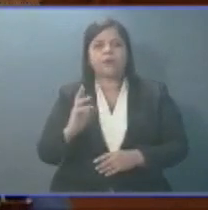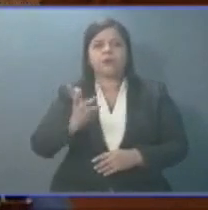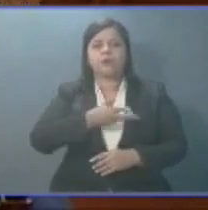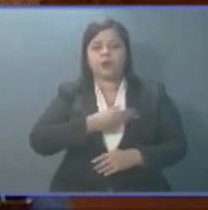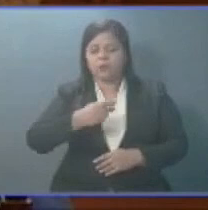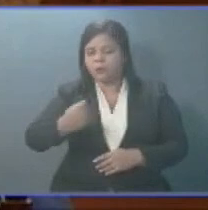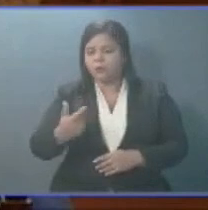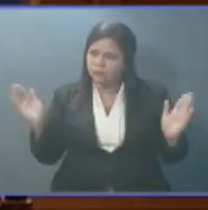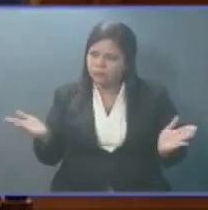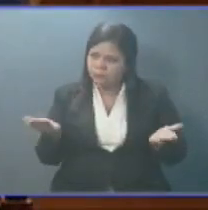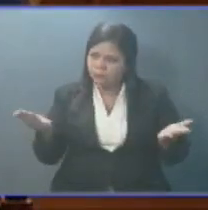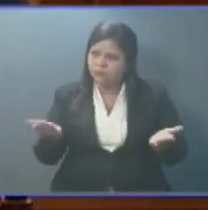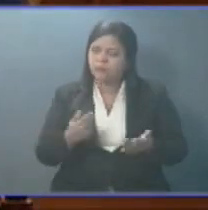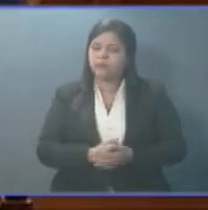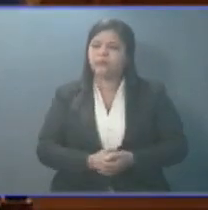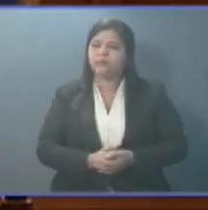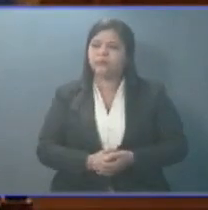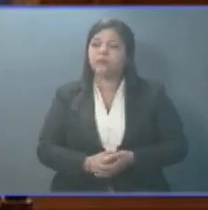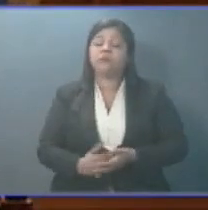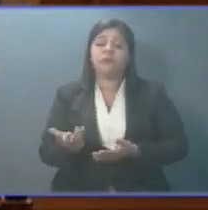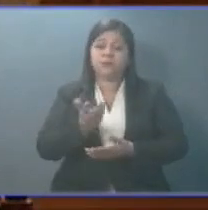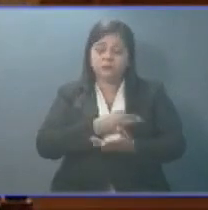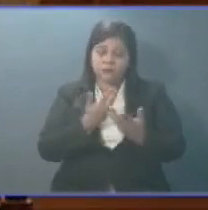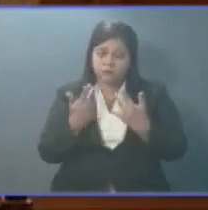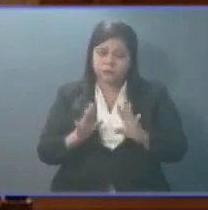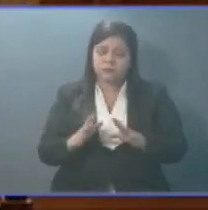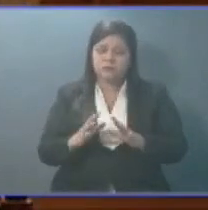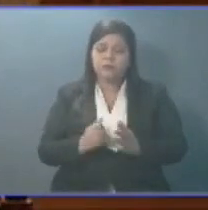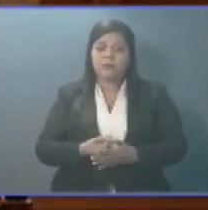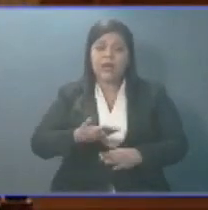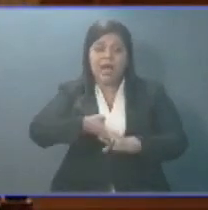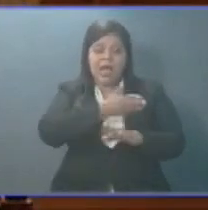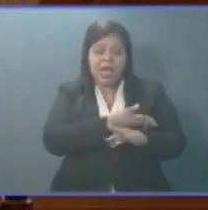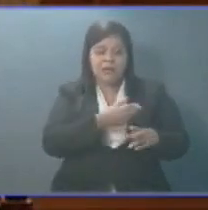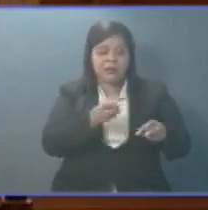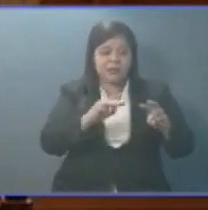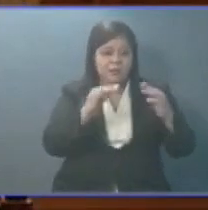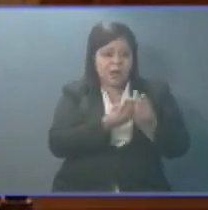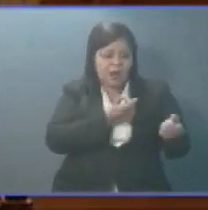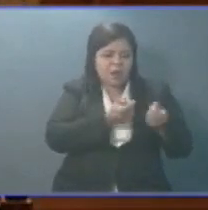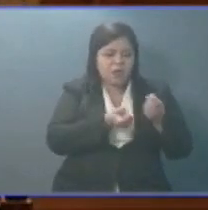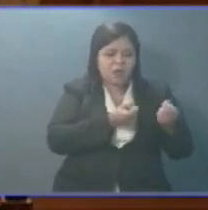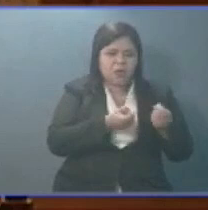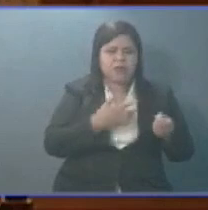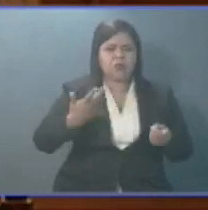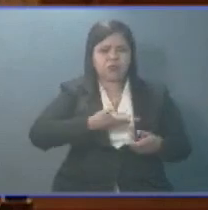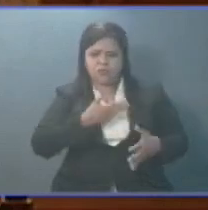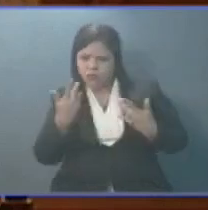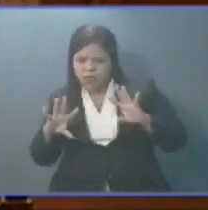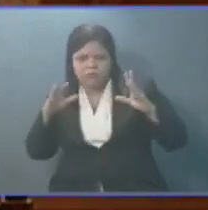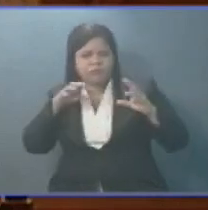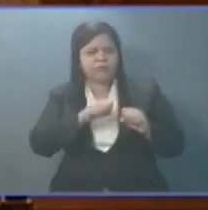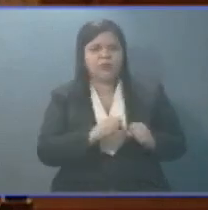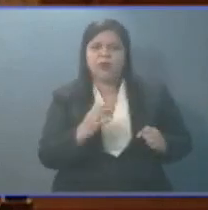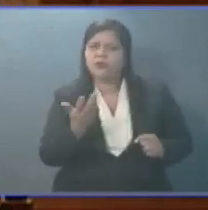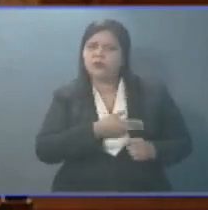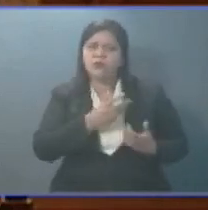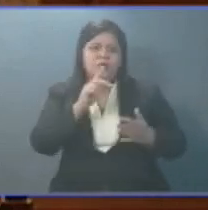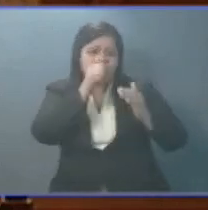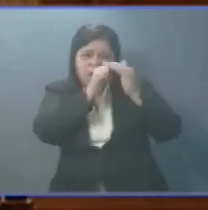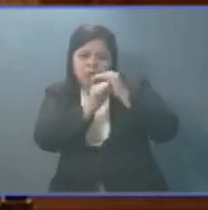policía nacional civil hemos arrebatado el territorio a los grupos delincuenciales sin pacto oscuro ni treguas